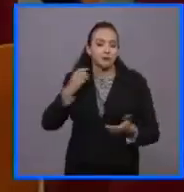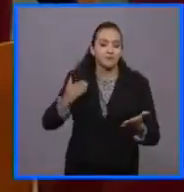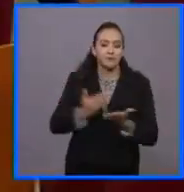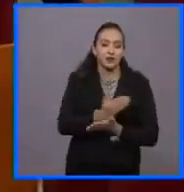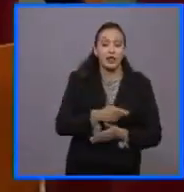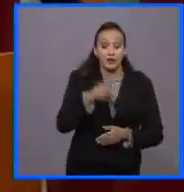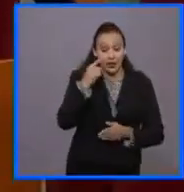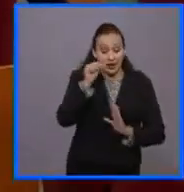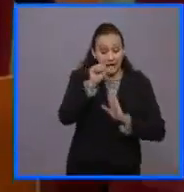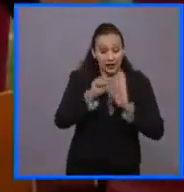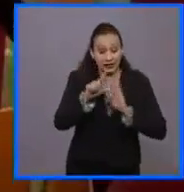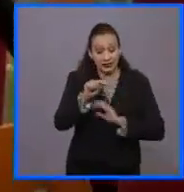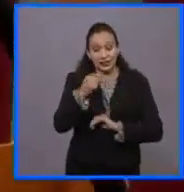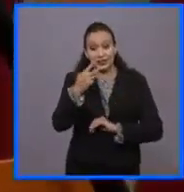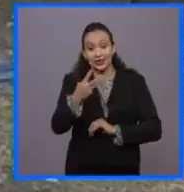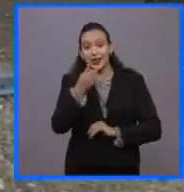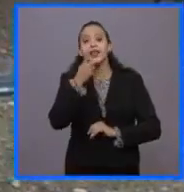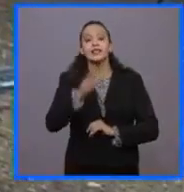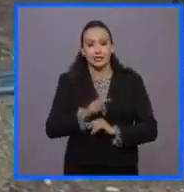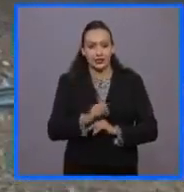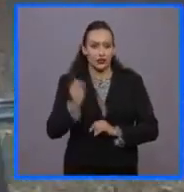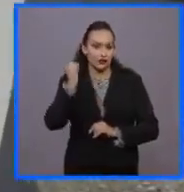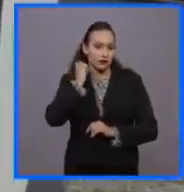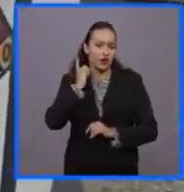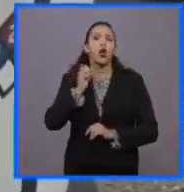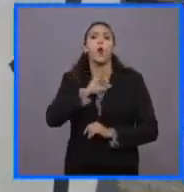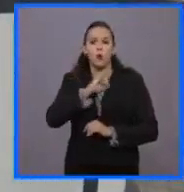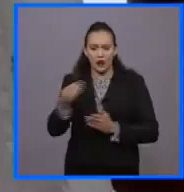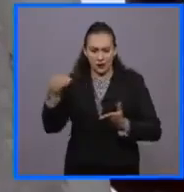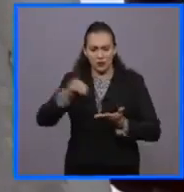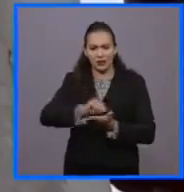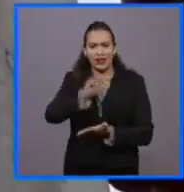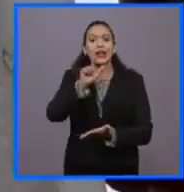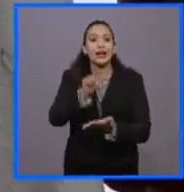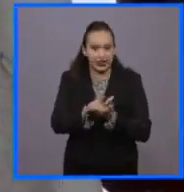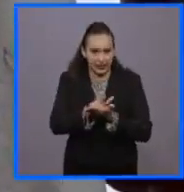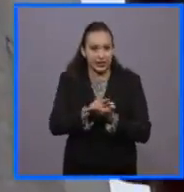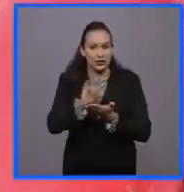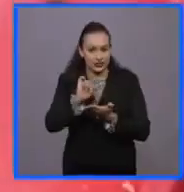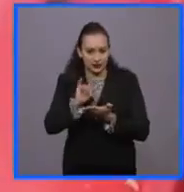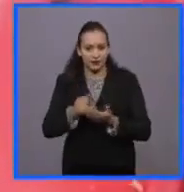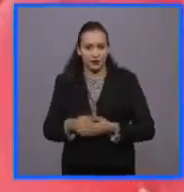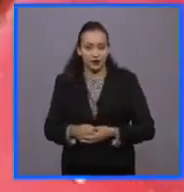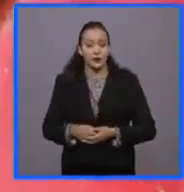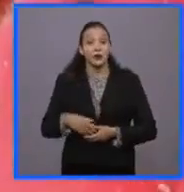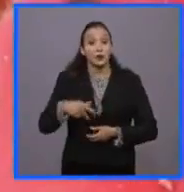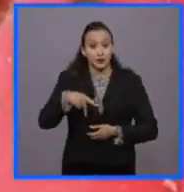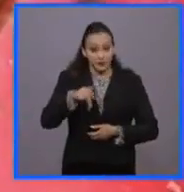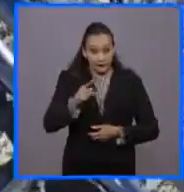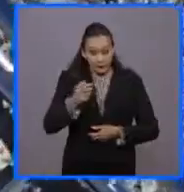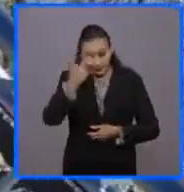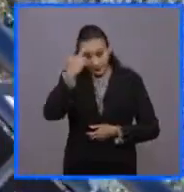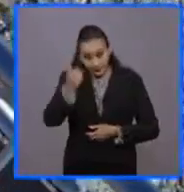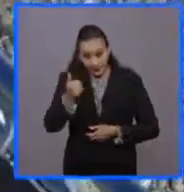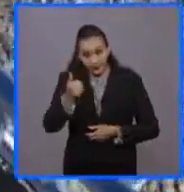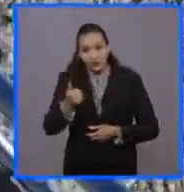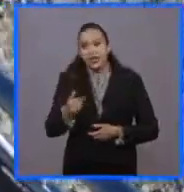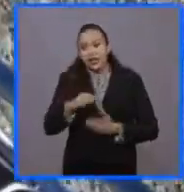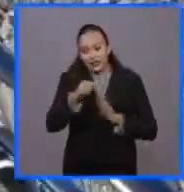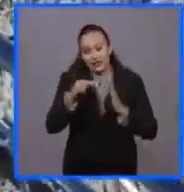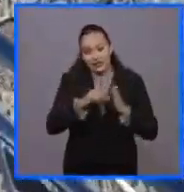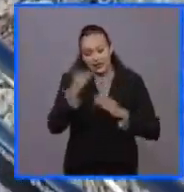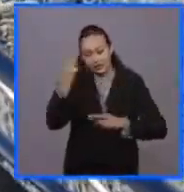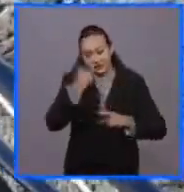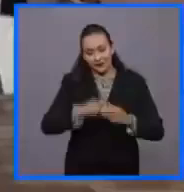constitucional, corresponde al Congreso de la Unión legislar en materia de hidrocarburos. Por estas razones, se invalidó la norma